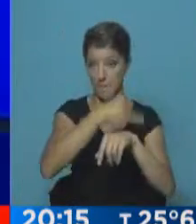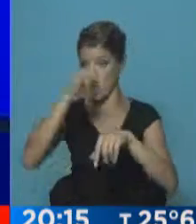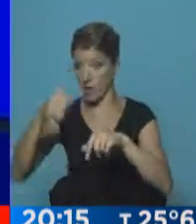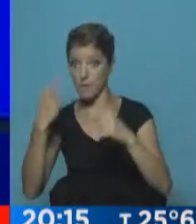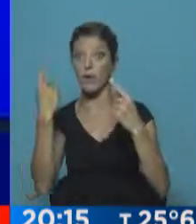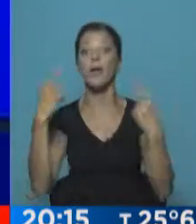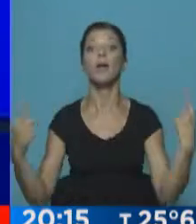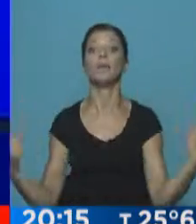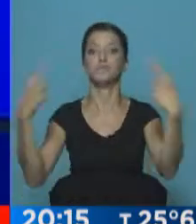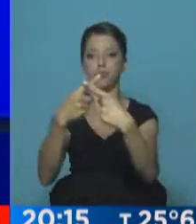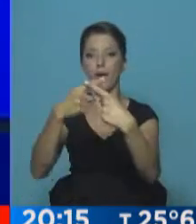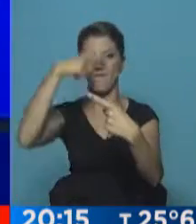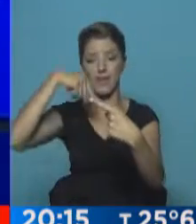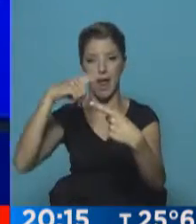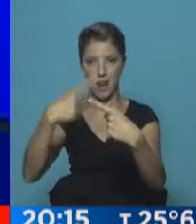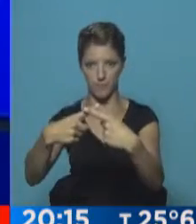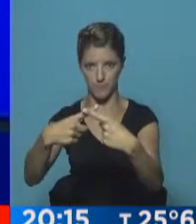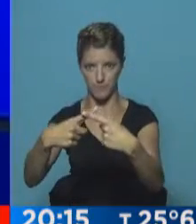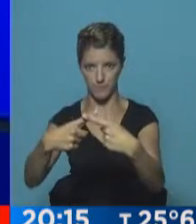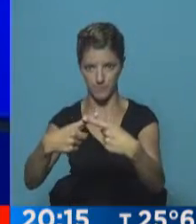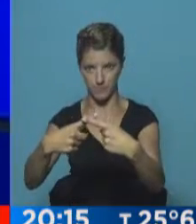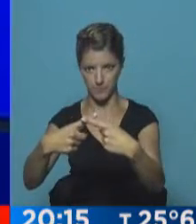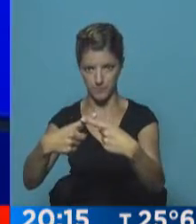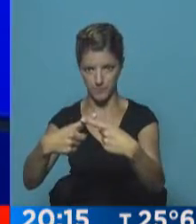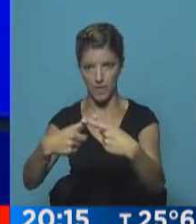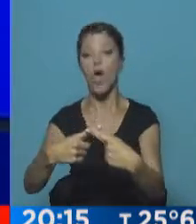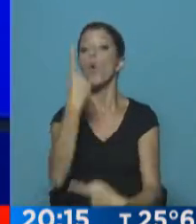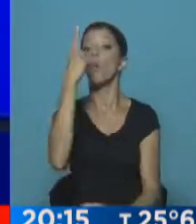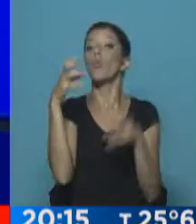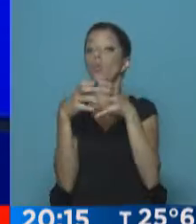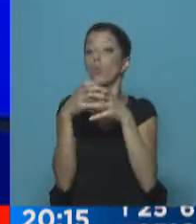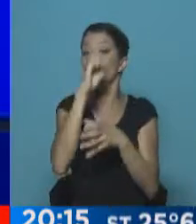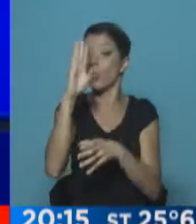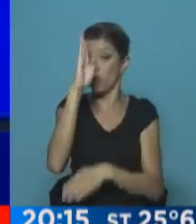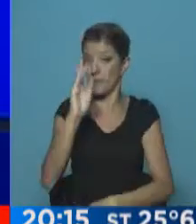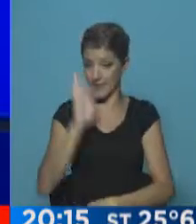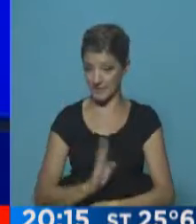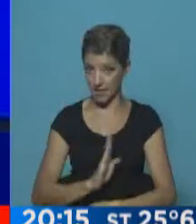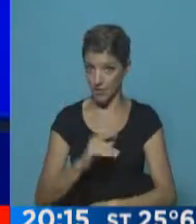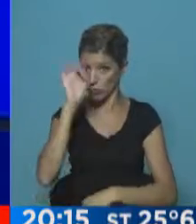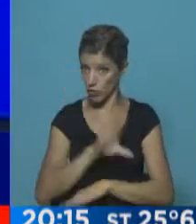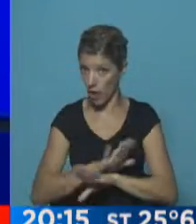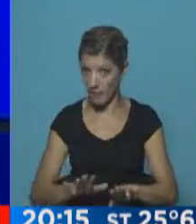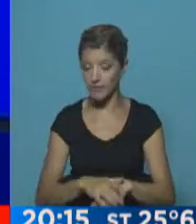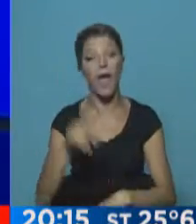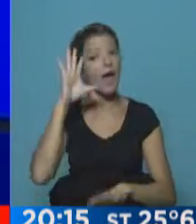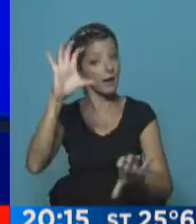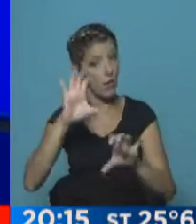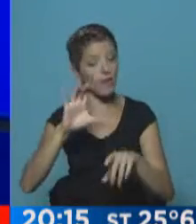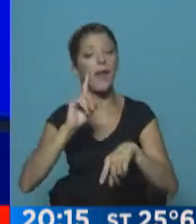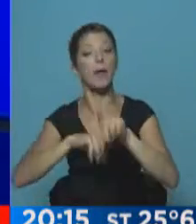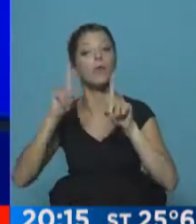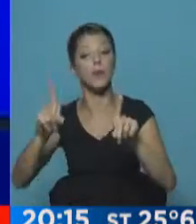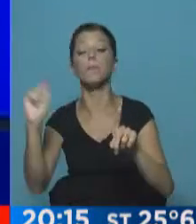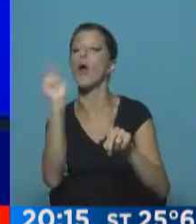jugará una final para dirimir al campeón. Va a haber un descenso. Recordemos que es compacto. ¿Por qué? Porque se juega la Copa América en junio, la